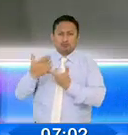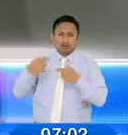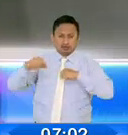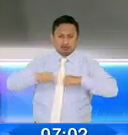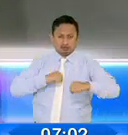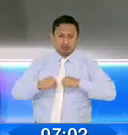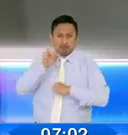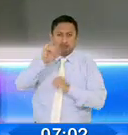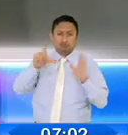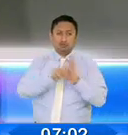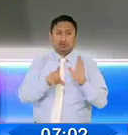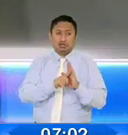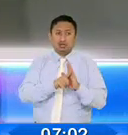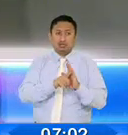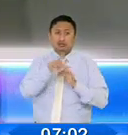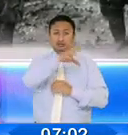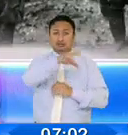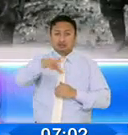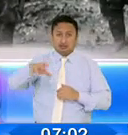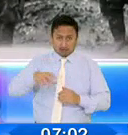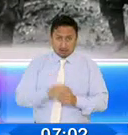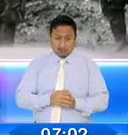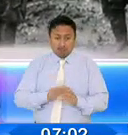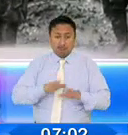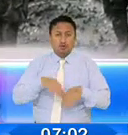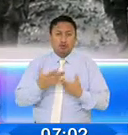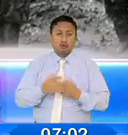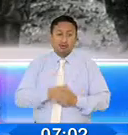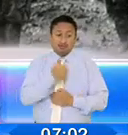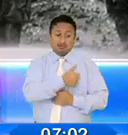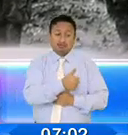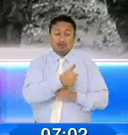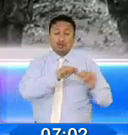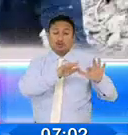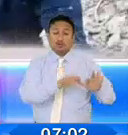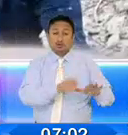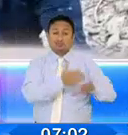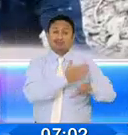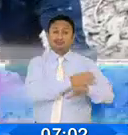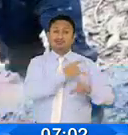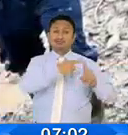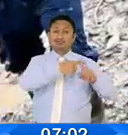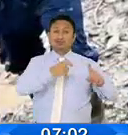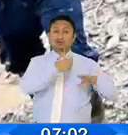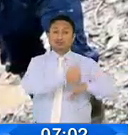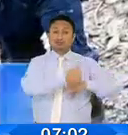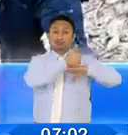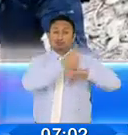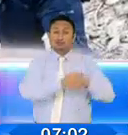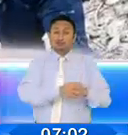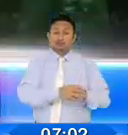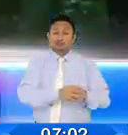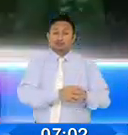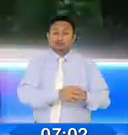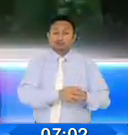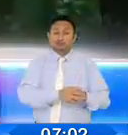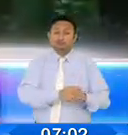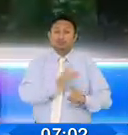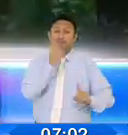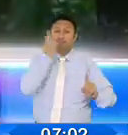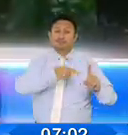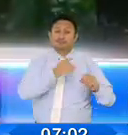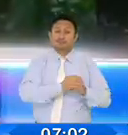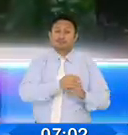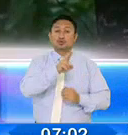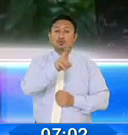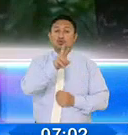otros estados, dicen, fue obtenida de los computadores incautados al excomandante del ELN, Andrés Vanegas Londoño, alias Uriel,